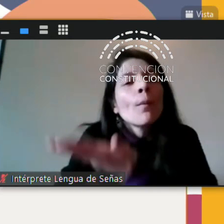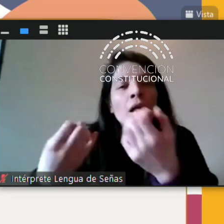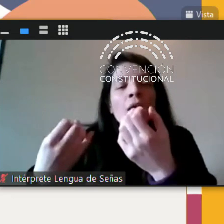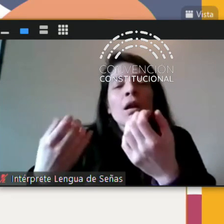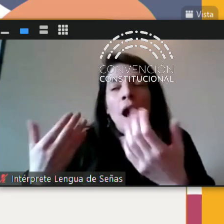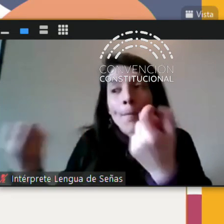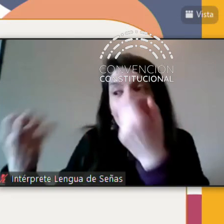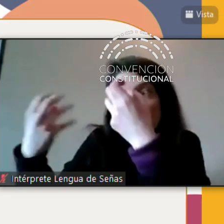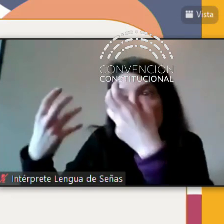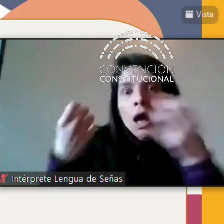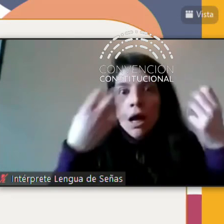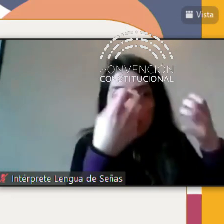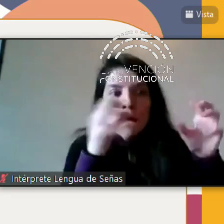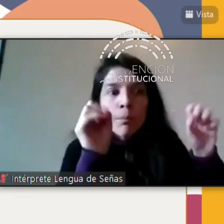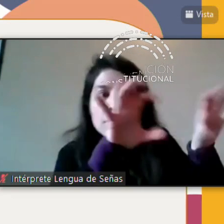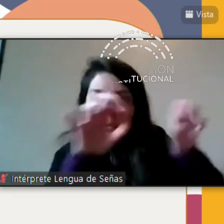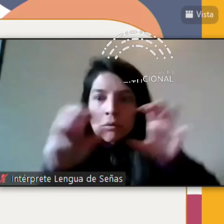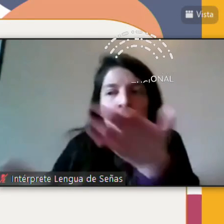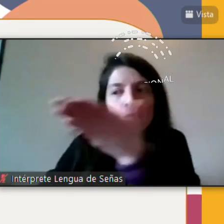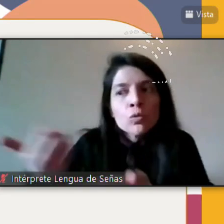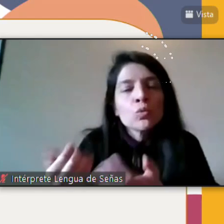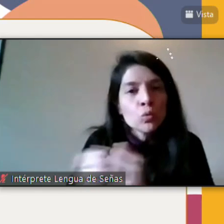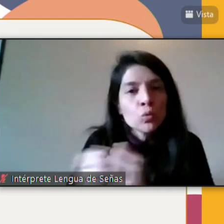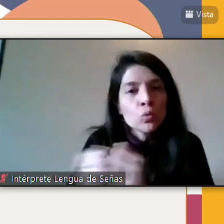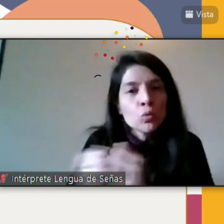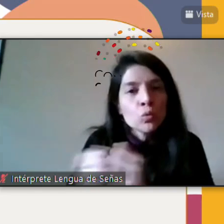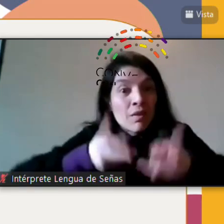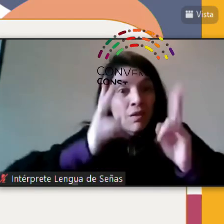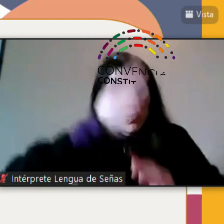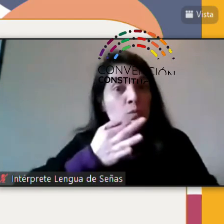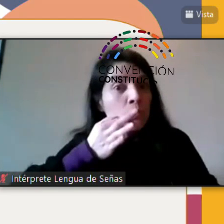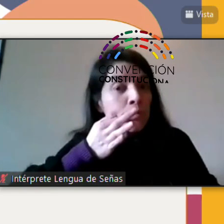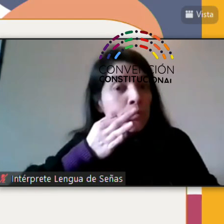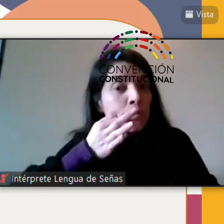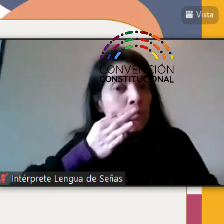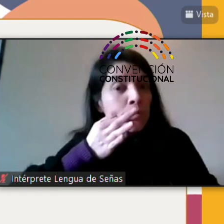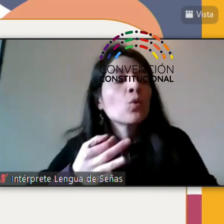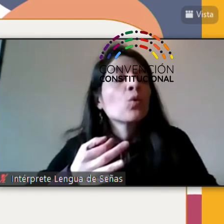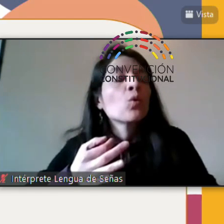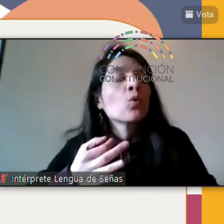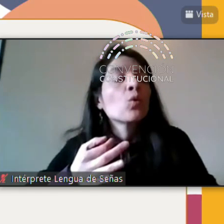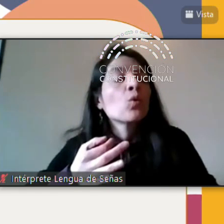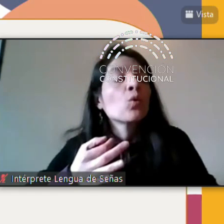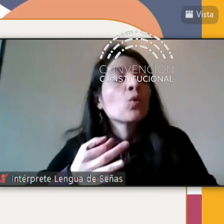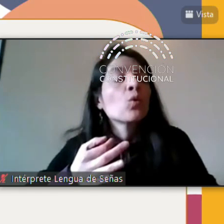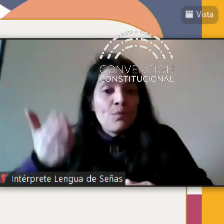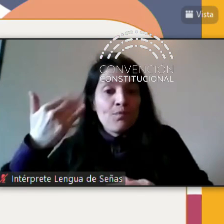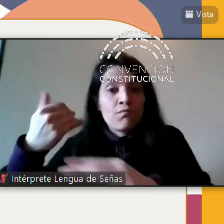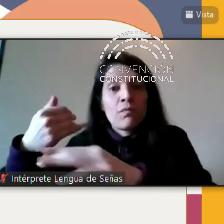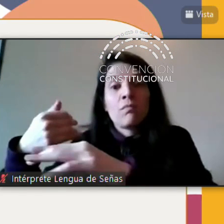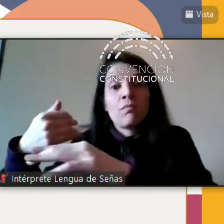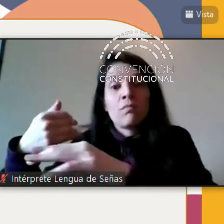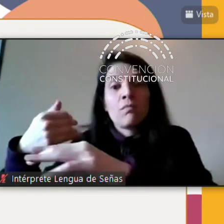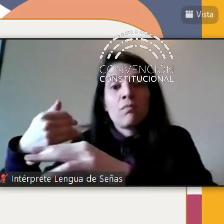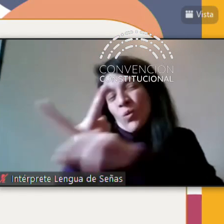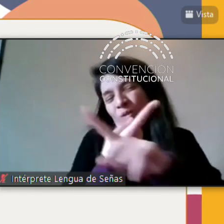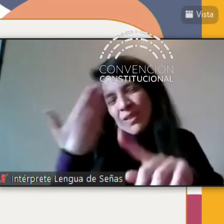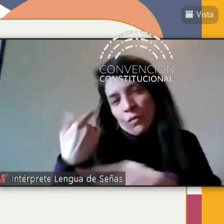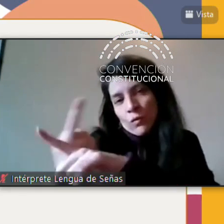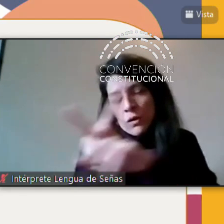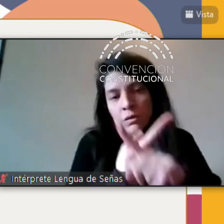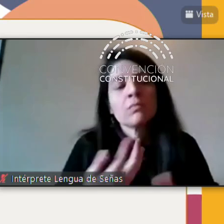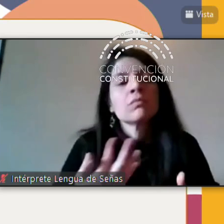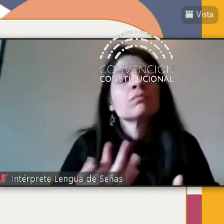ustedes. Los derechos humanos, ¿cierto?, de los que conversaban, están divididos en 3 formas distintas que no